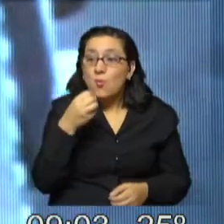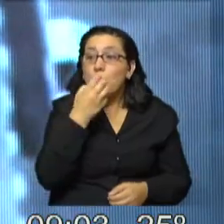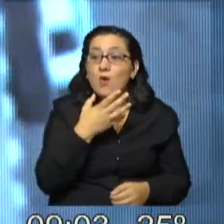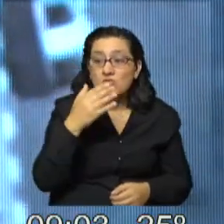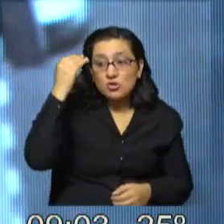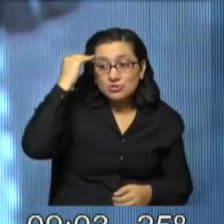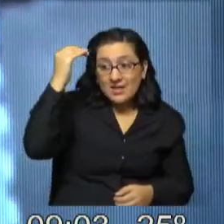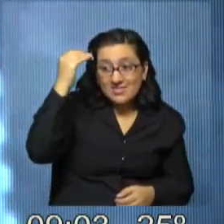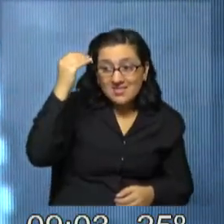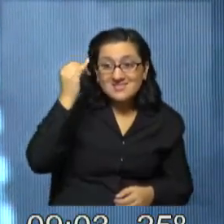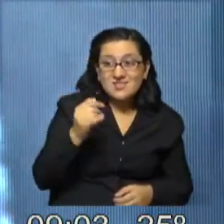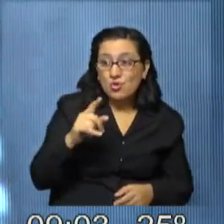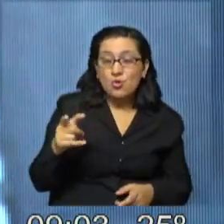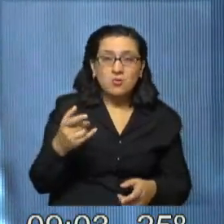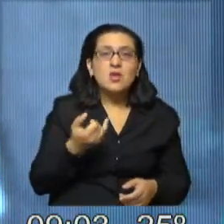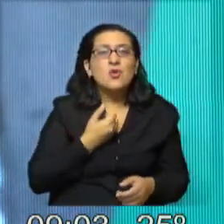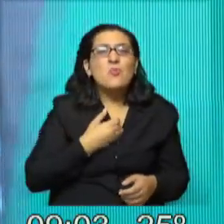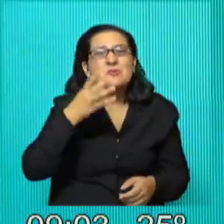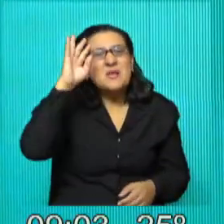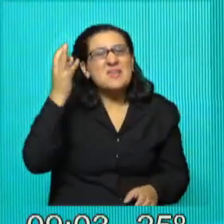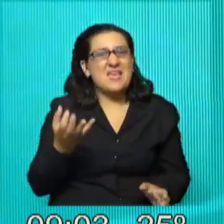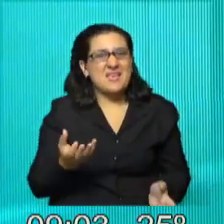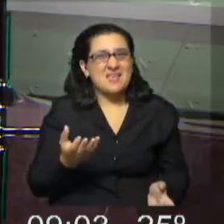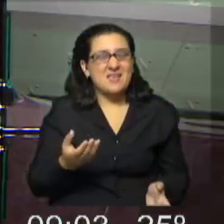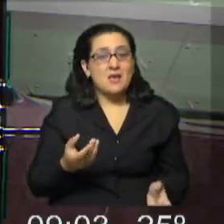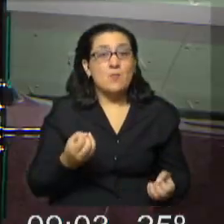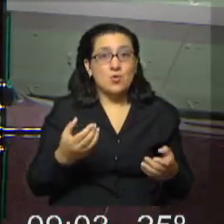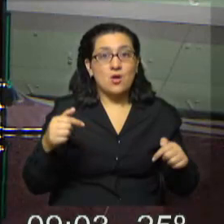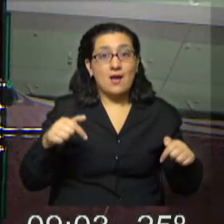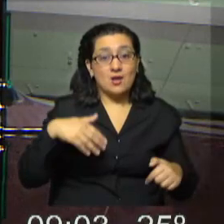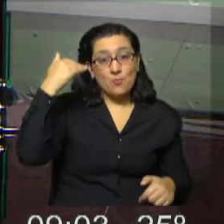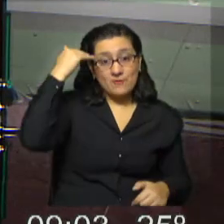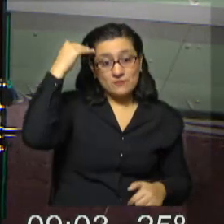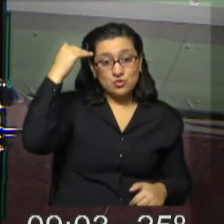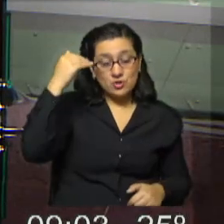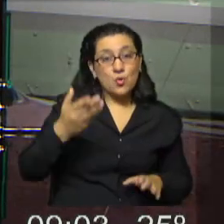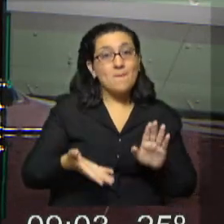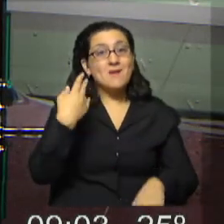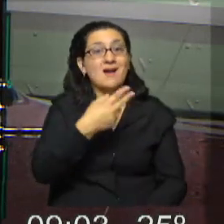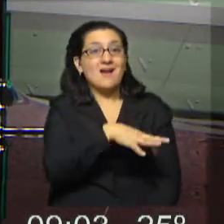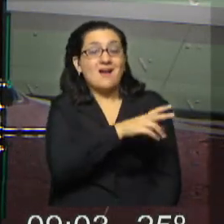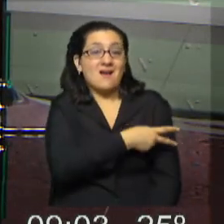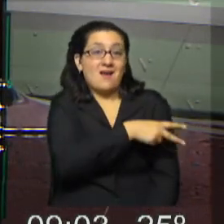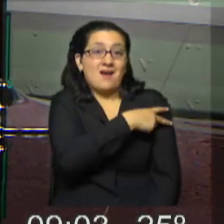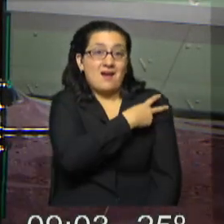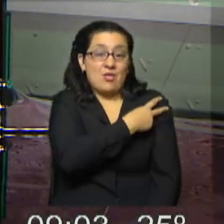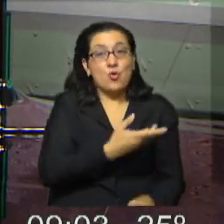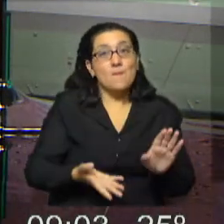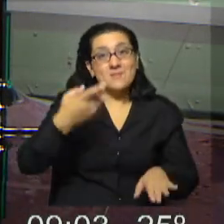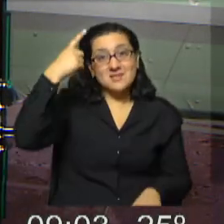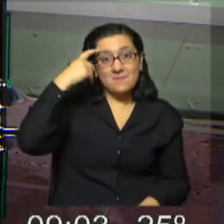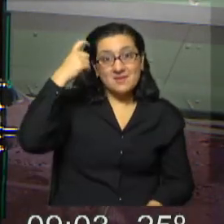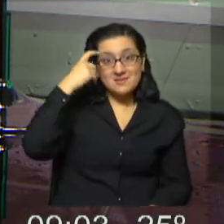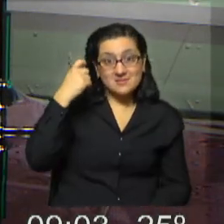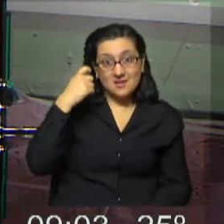buen docente, es un disparate. Sí. Ahora, lo que ocurrió acá claramente es que los profesores con mayor grado, con mayor experiencia, por decir de alguna